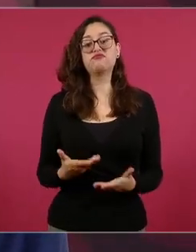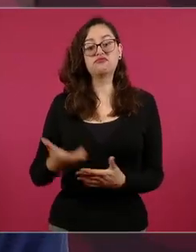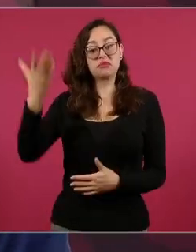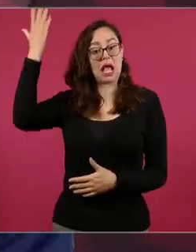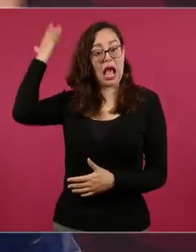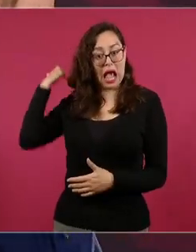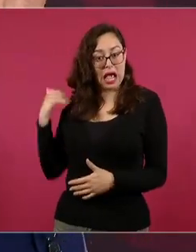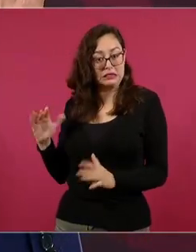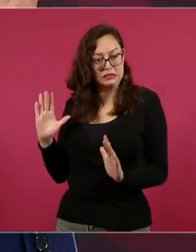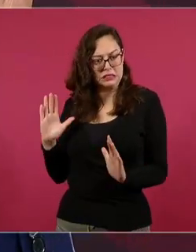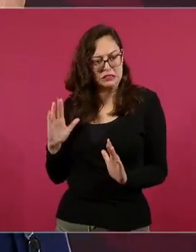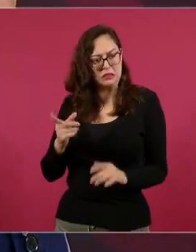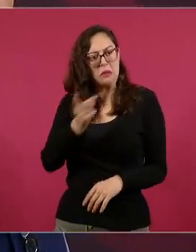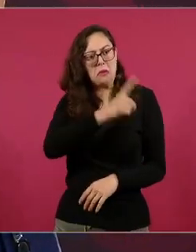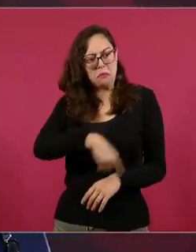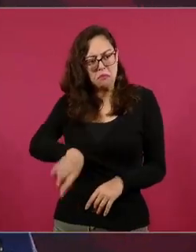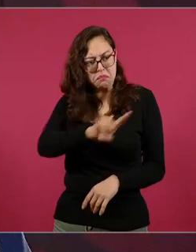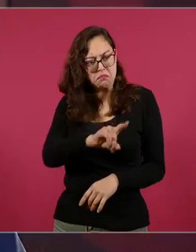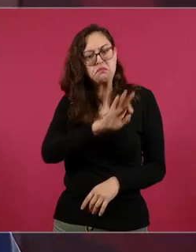Antes como antes,